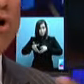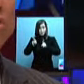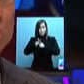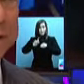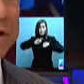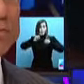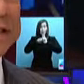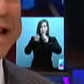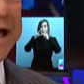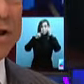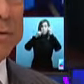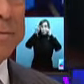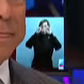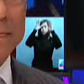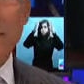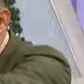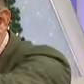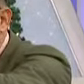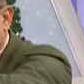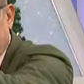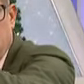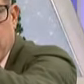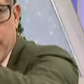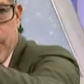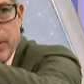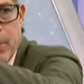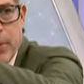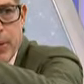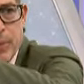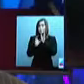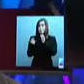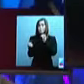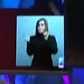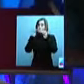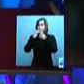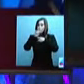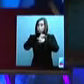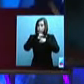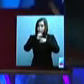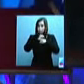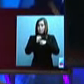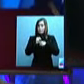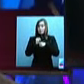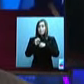en el costo, ¿verdad?, hospitalario. Míralo aquí en la pantalla uno. Estamos viendo. Correcto.